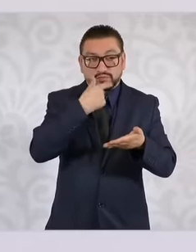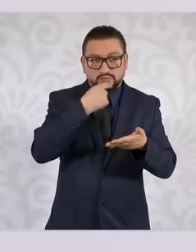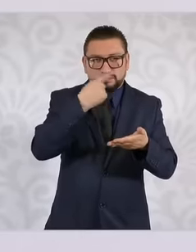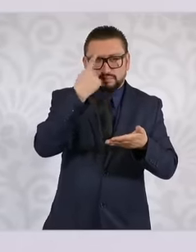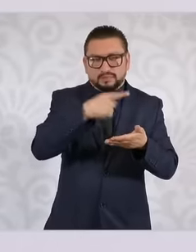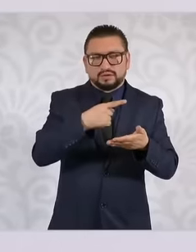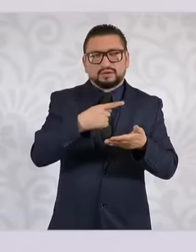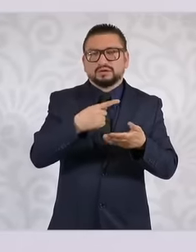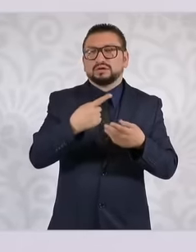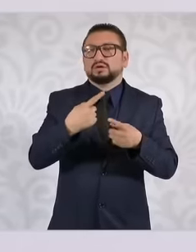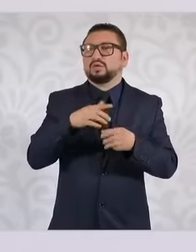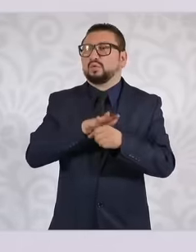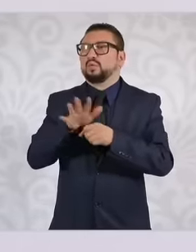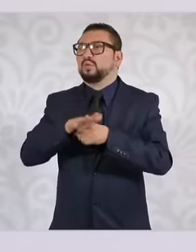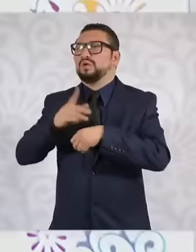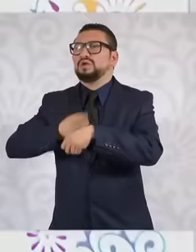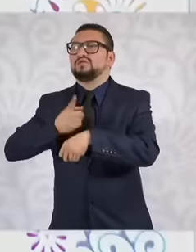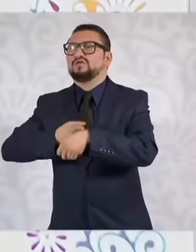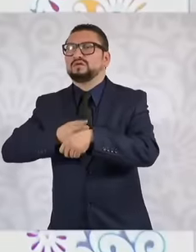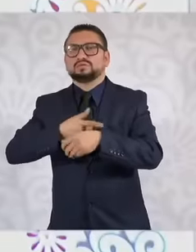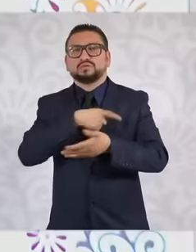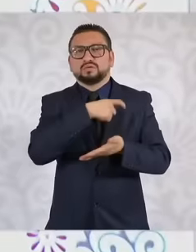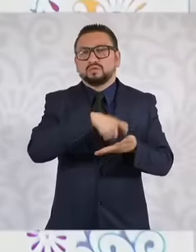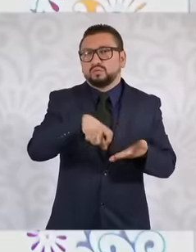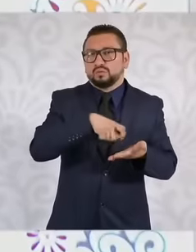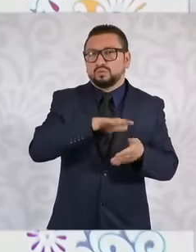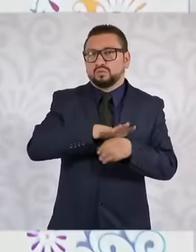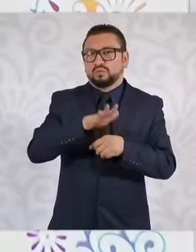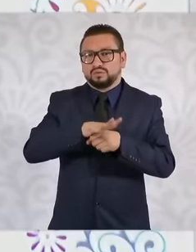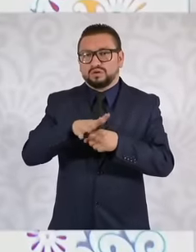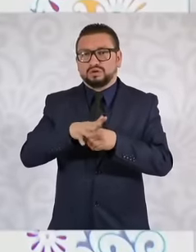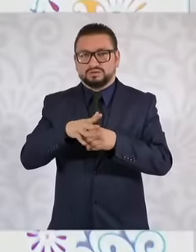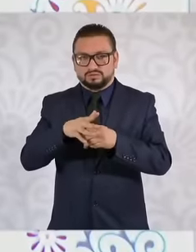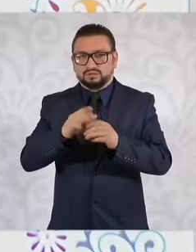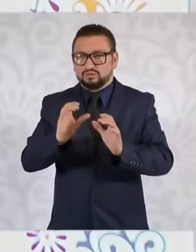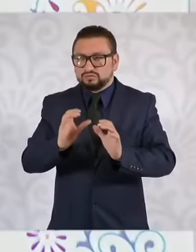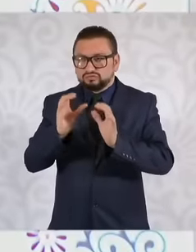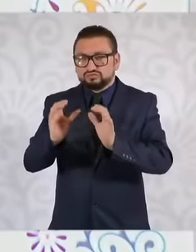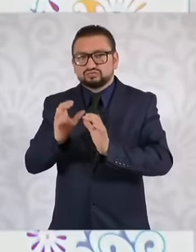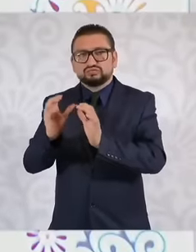para curar qué enfermedad o curar o paliar o